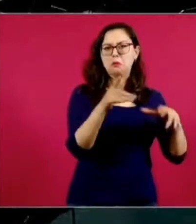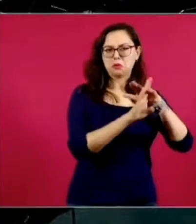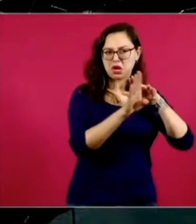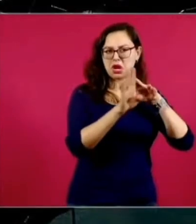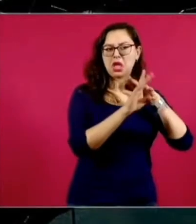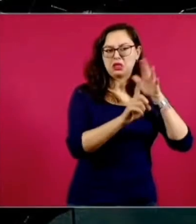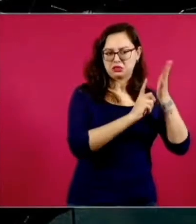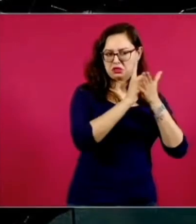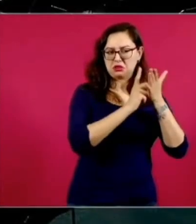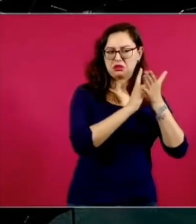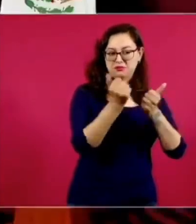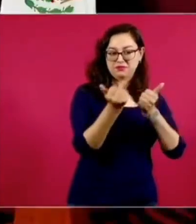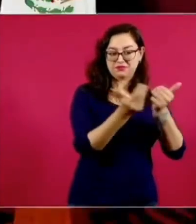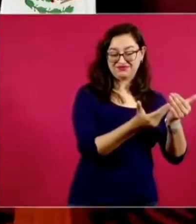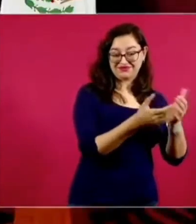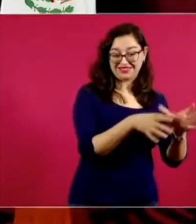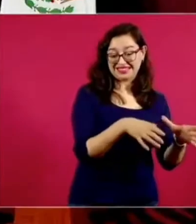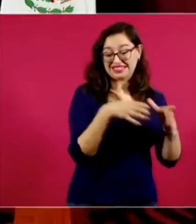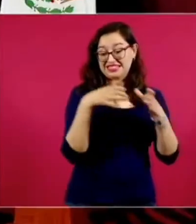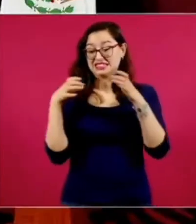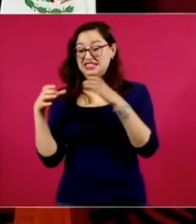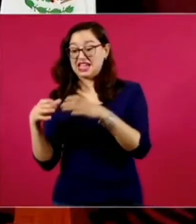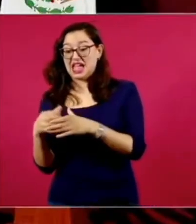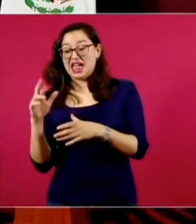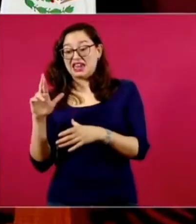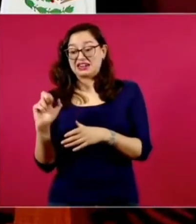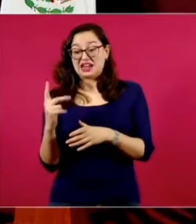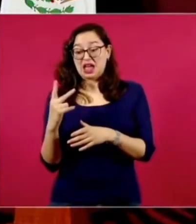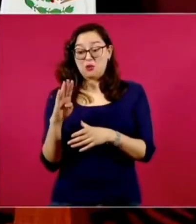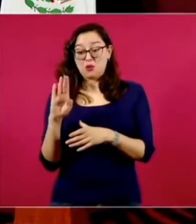porque es el 60%